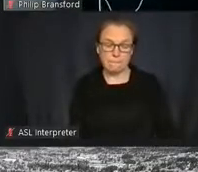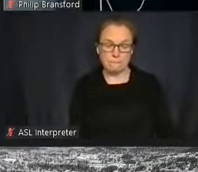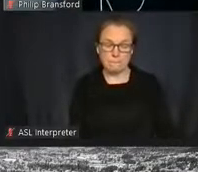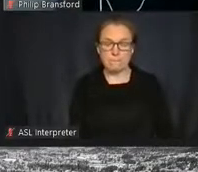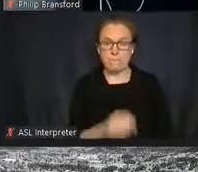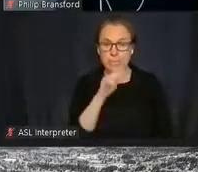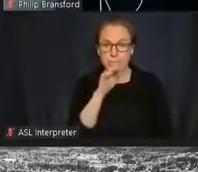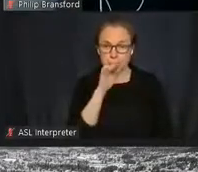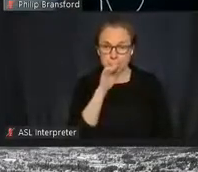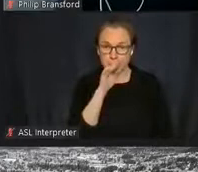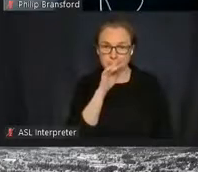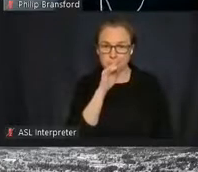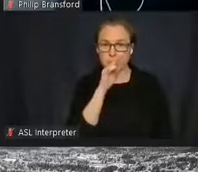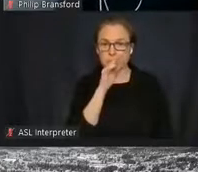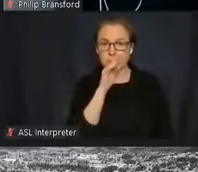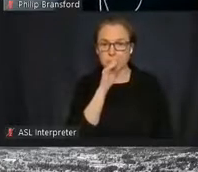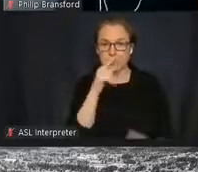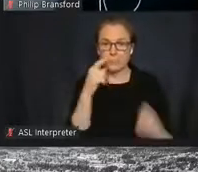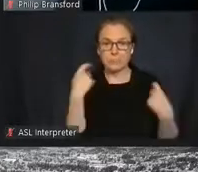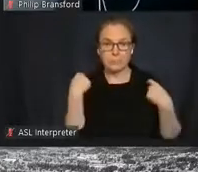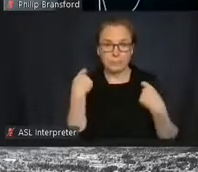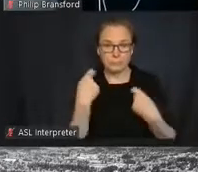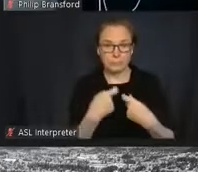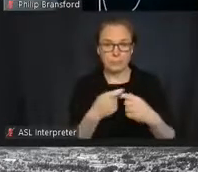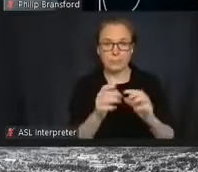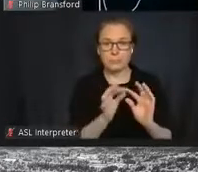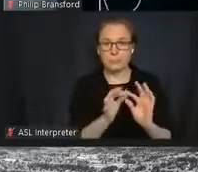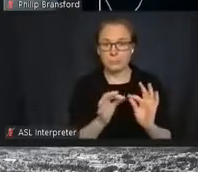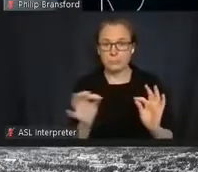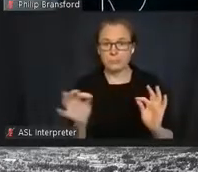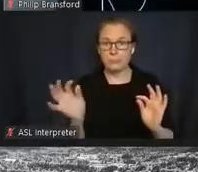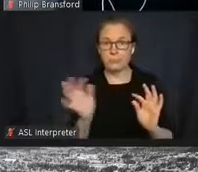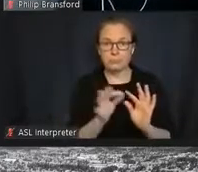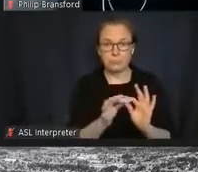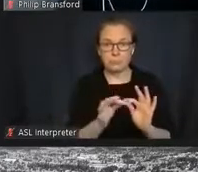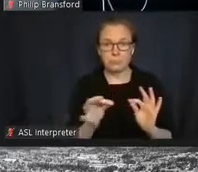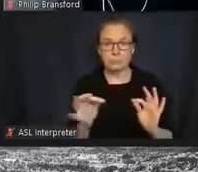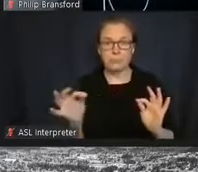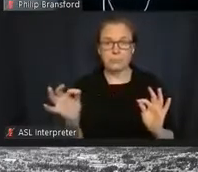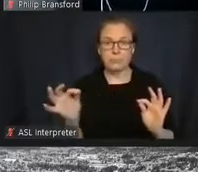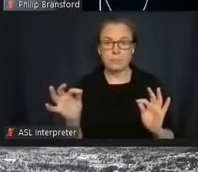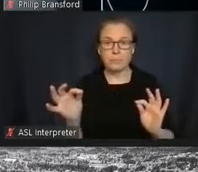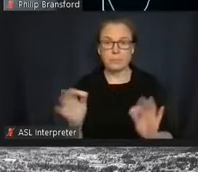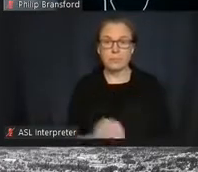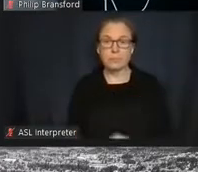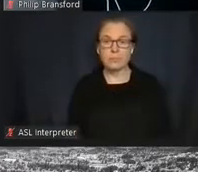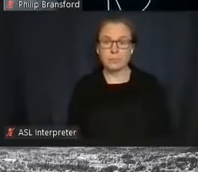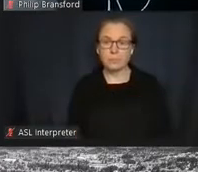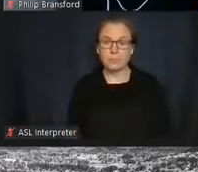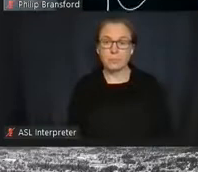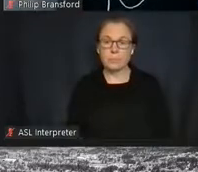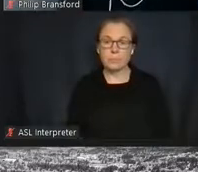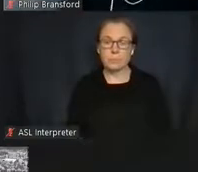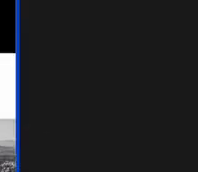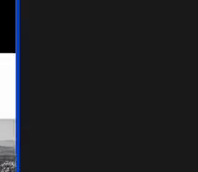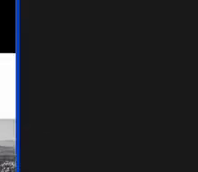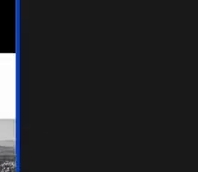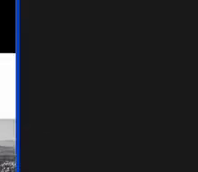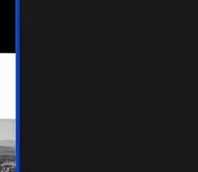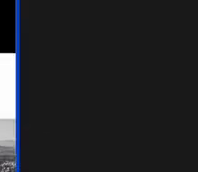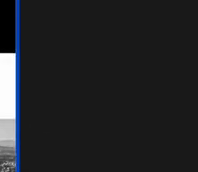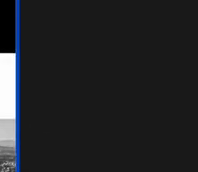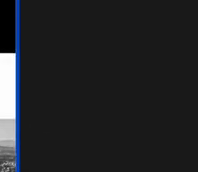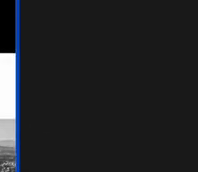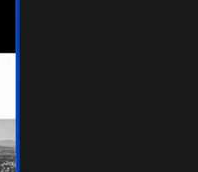tableta, presione los 3 puntos con la leyenda más o en inglés more en la parte inferior derecha o